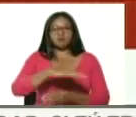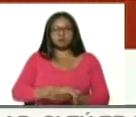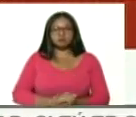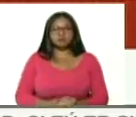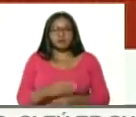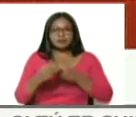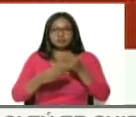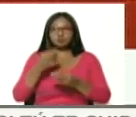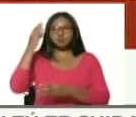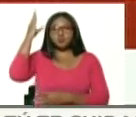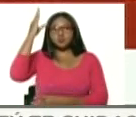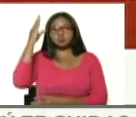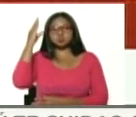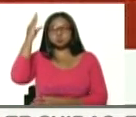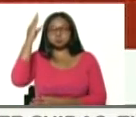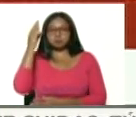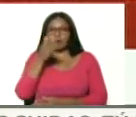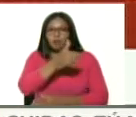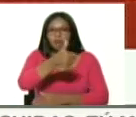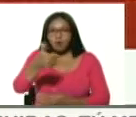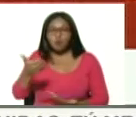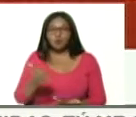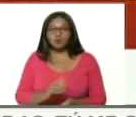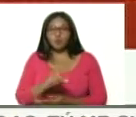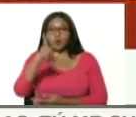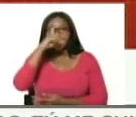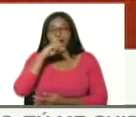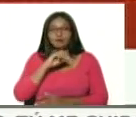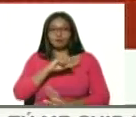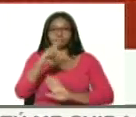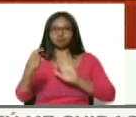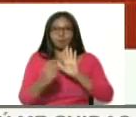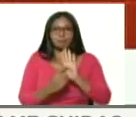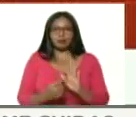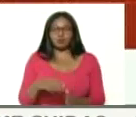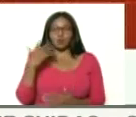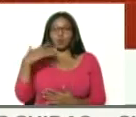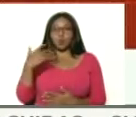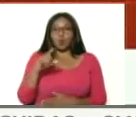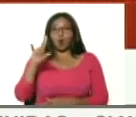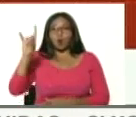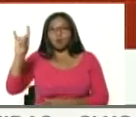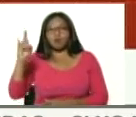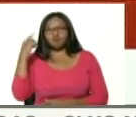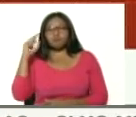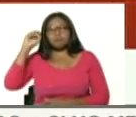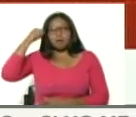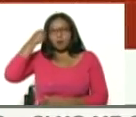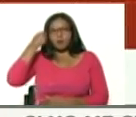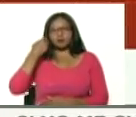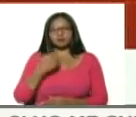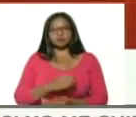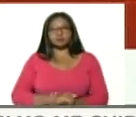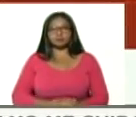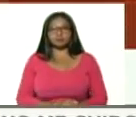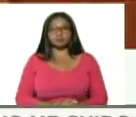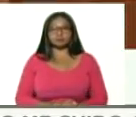creando conciencia. Un año ya, Naguará, era lunes, recuerdo.